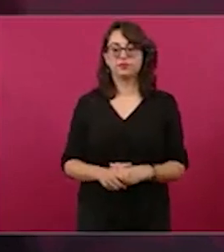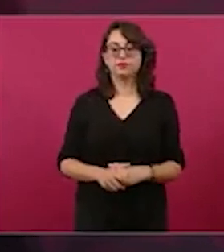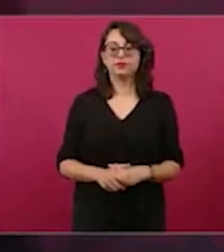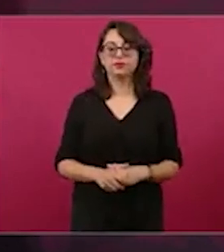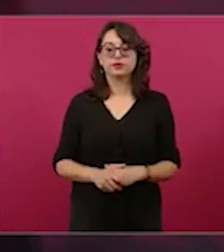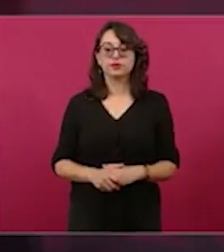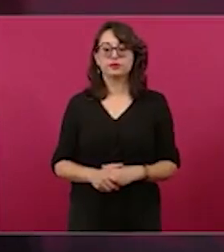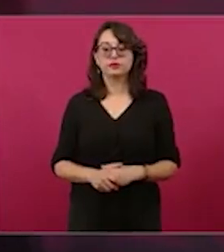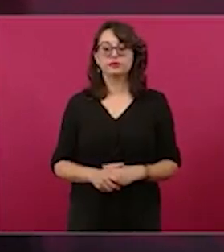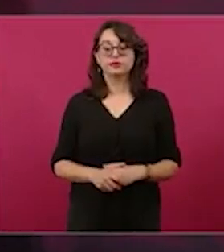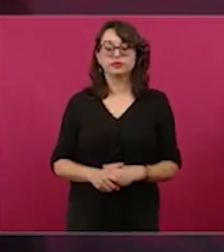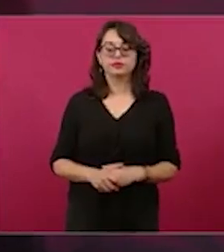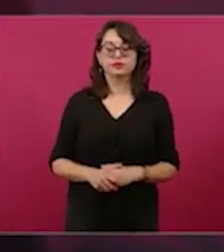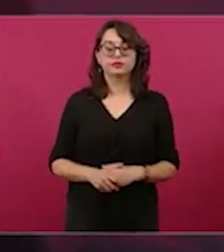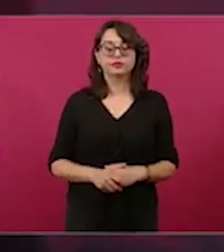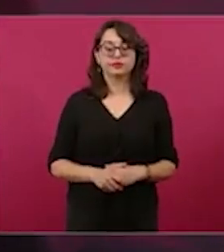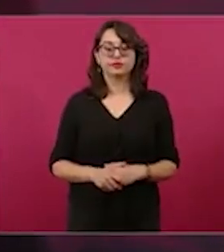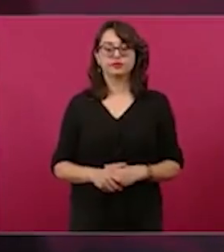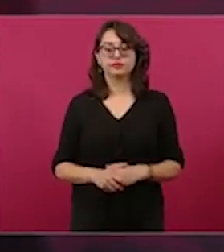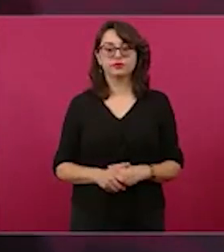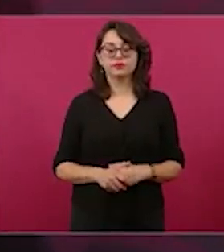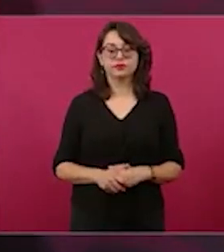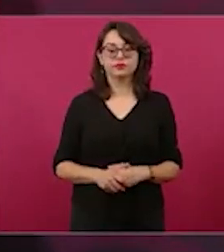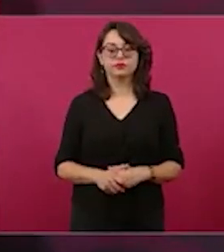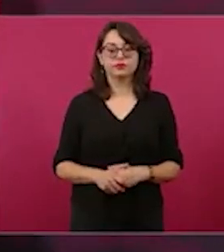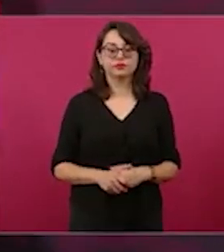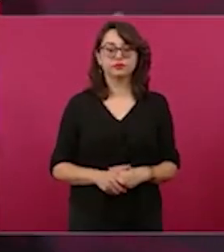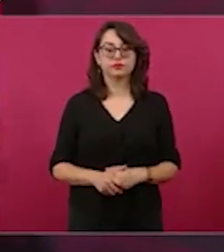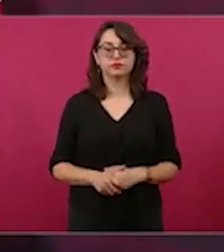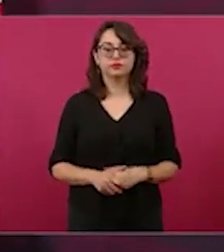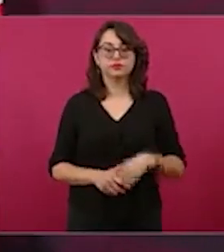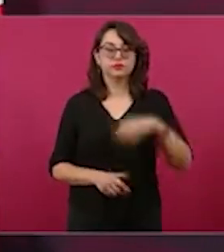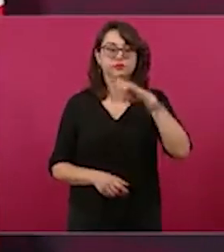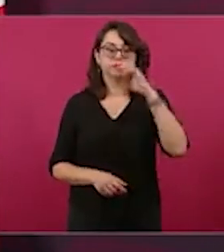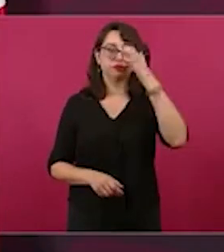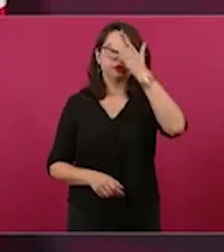5 en Veracruz. Con información de Teresa Mora Guillén, Imagen del Golfo.